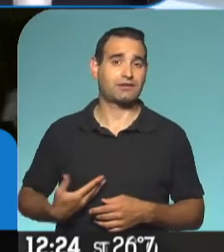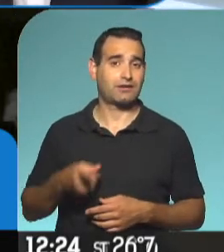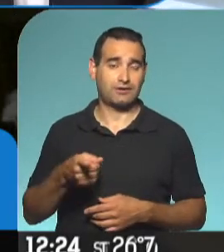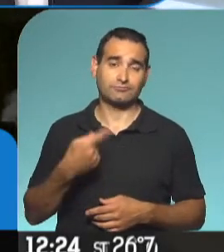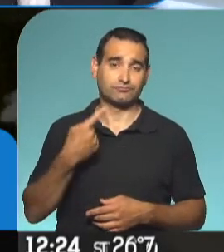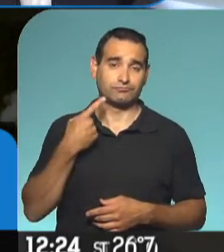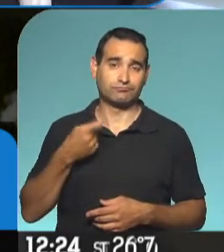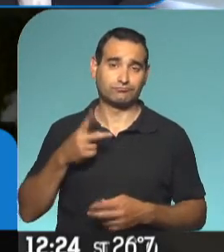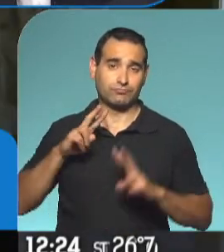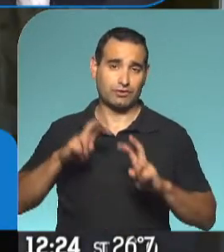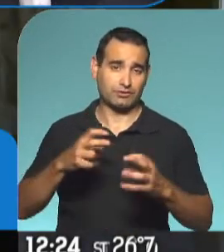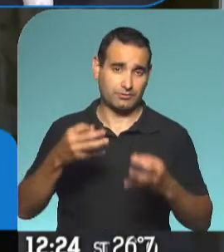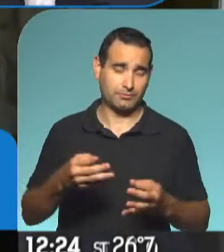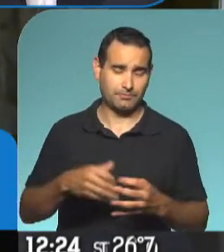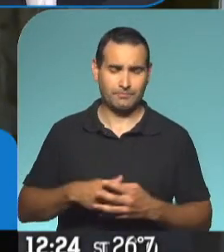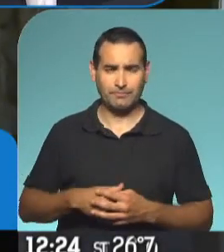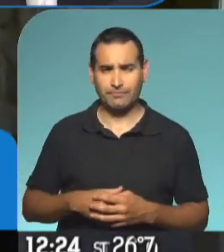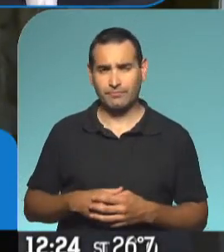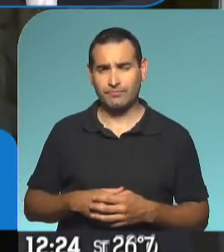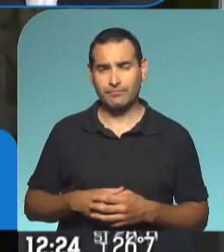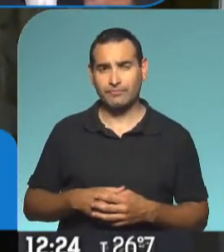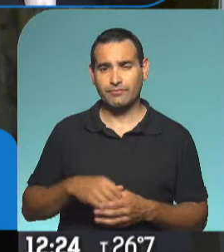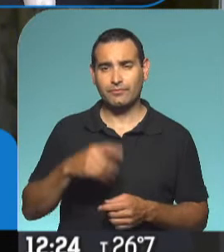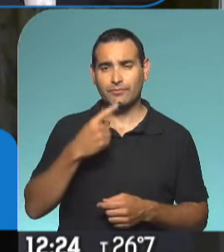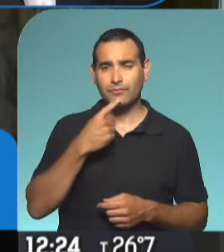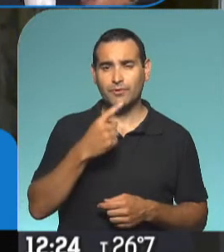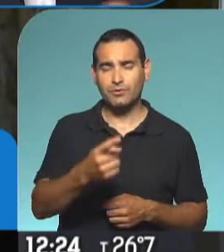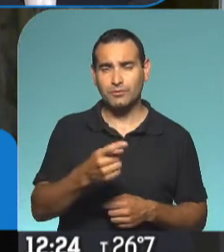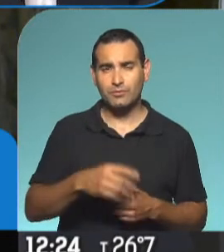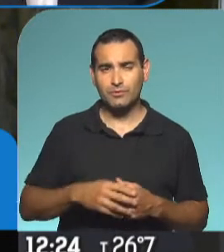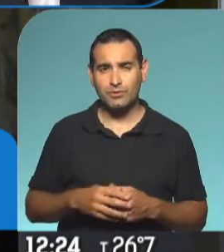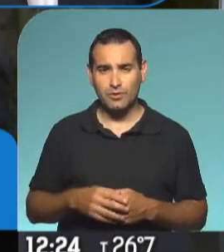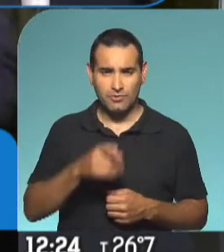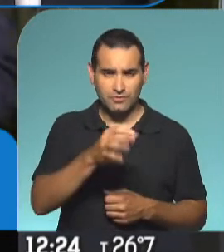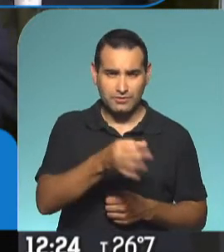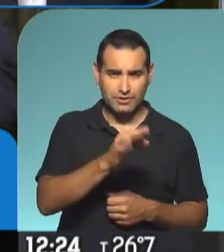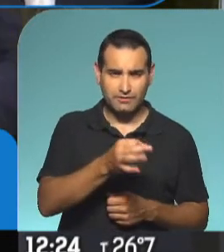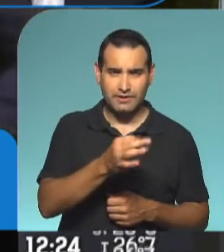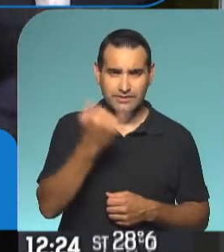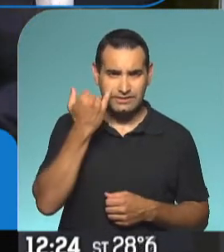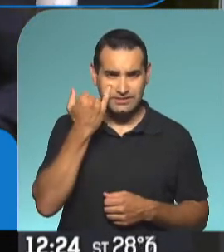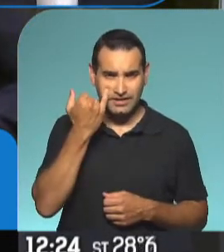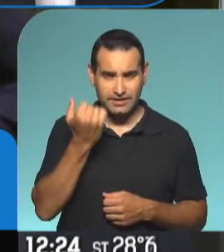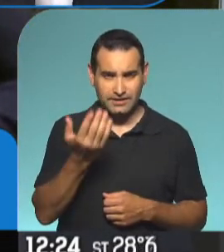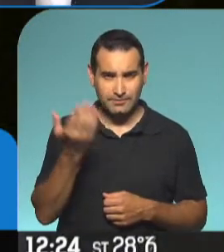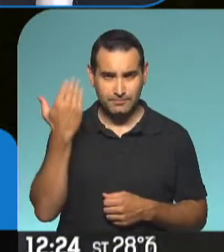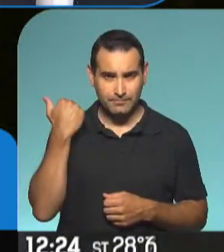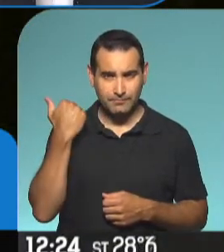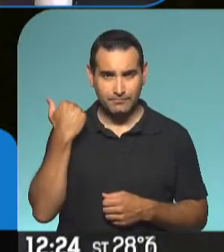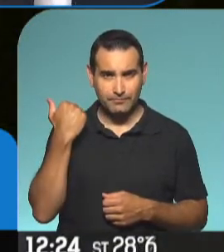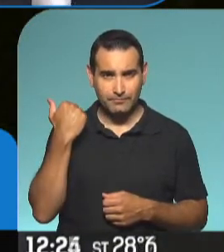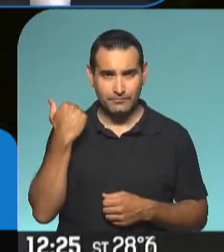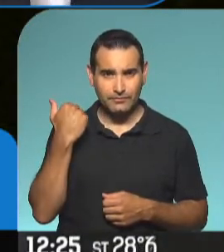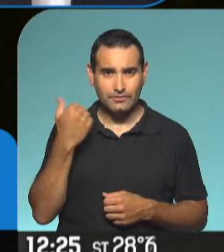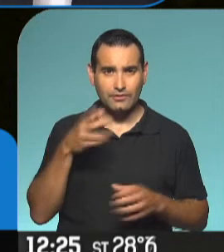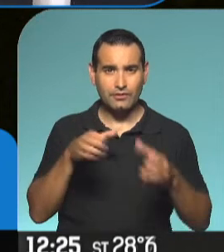cuestionamiento. Quería preguntarle si usted seguramente tiene conocimiento de la presentación que hizo el